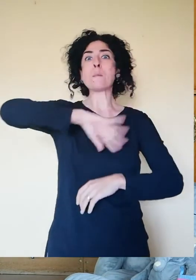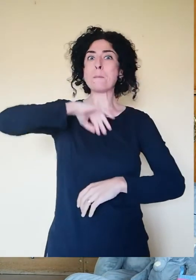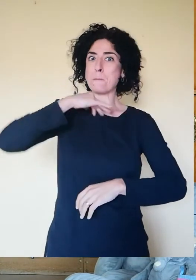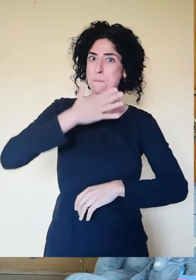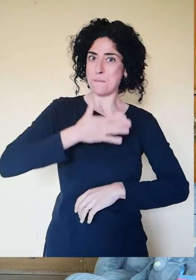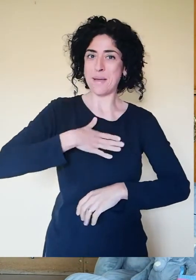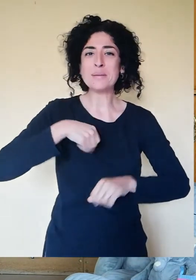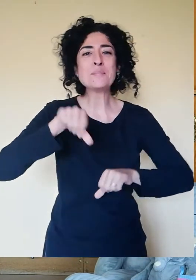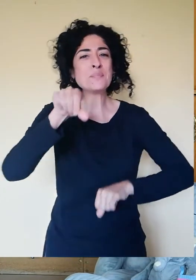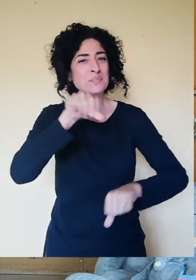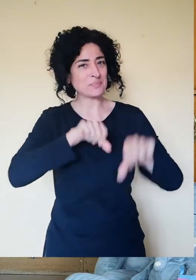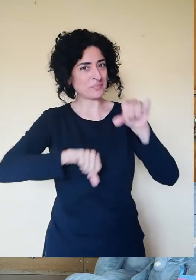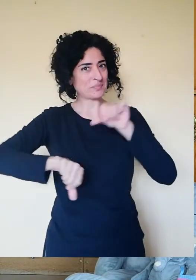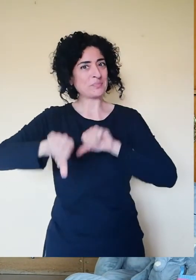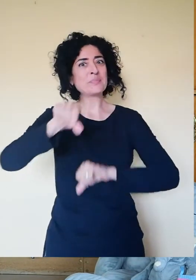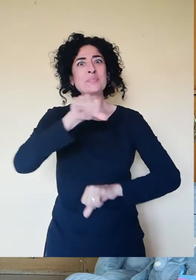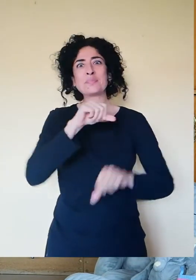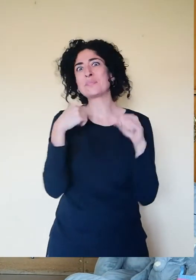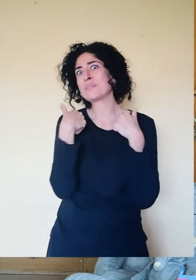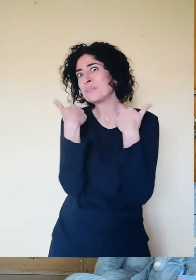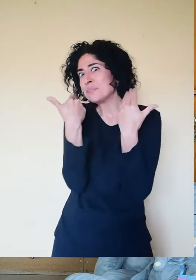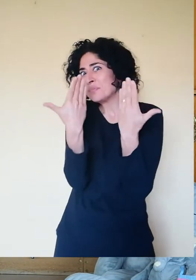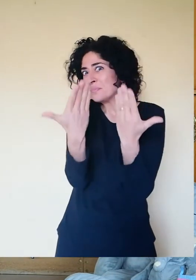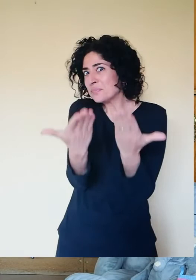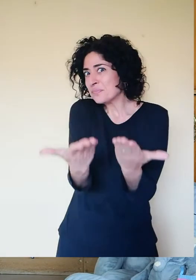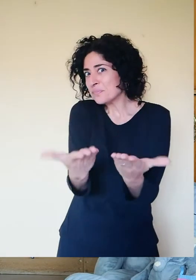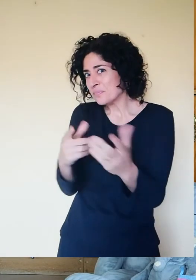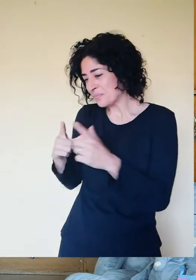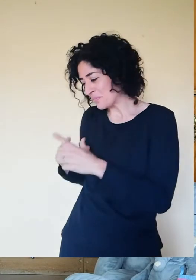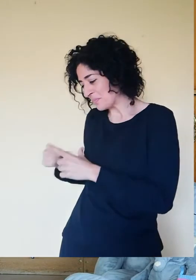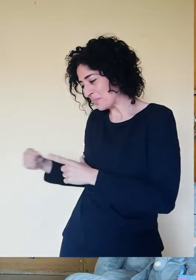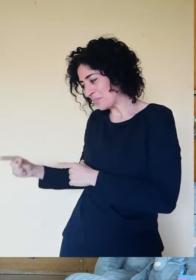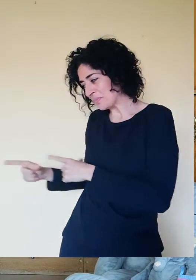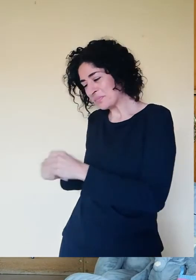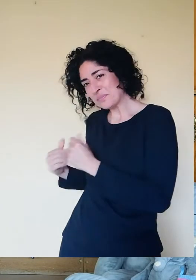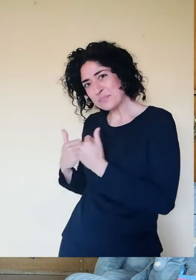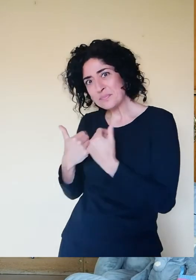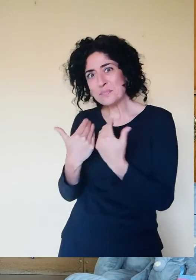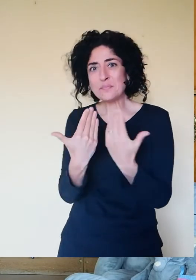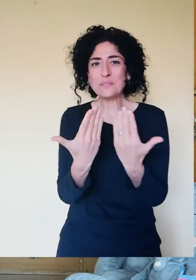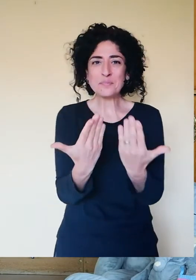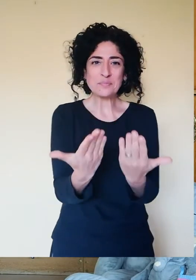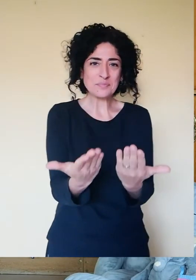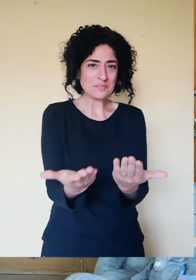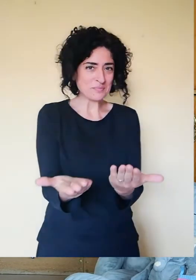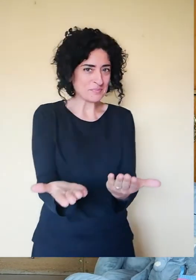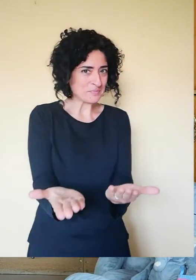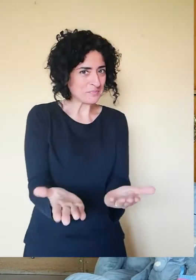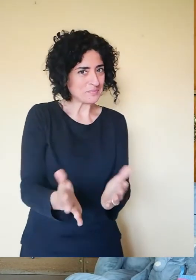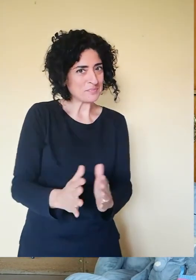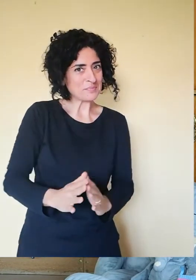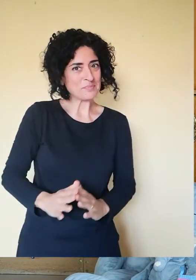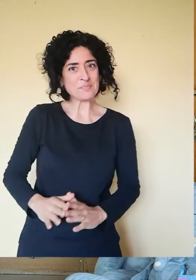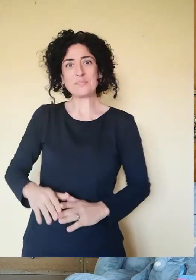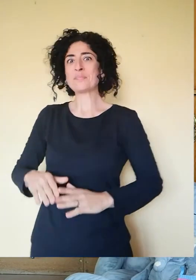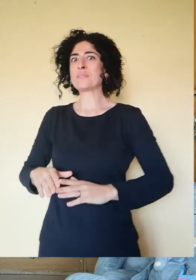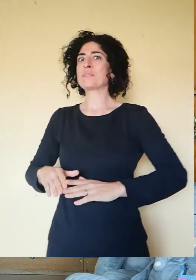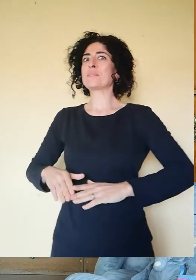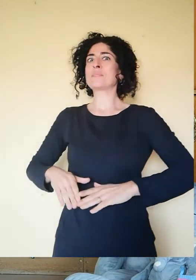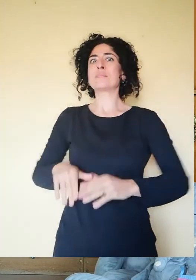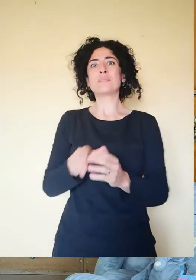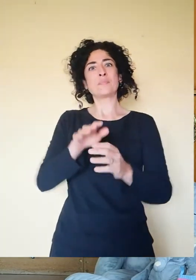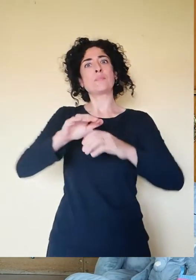mañana volverá y nos traerá de regalo una estrellita de mar, una estrellita de